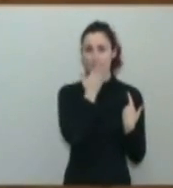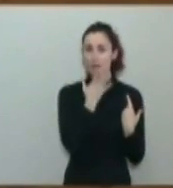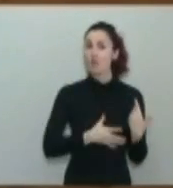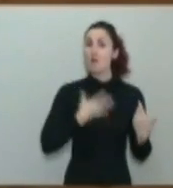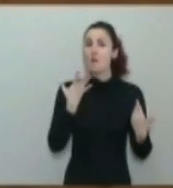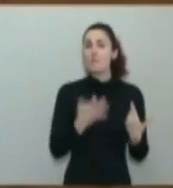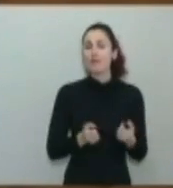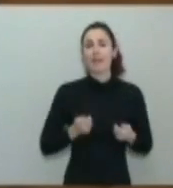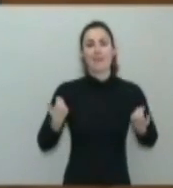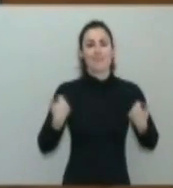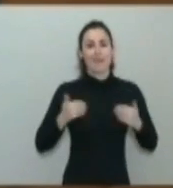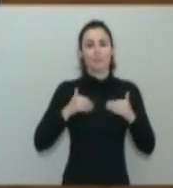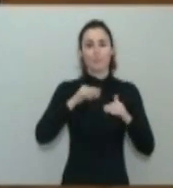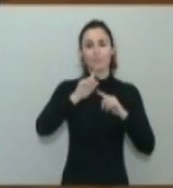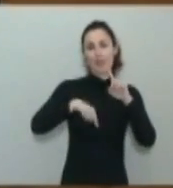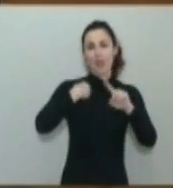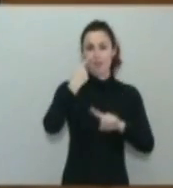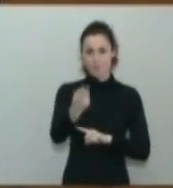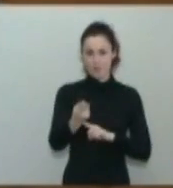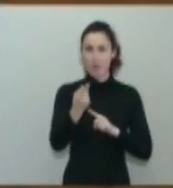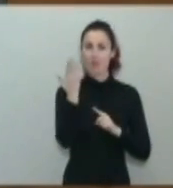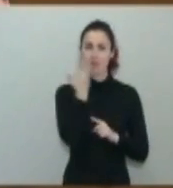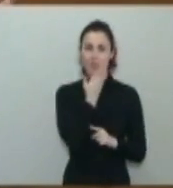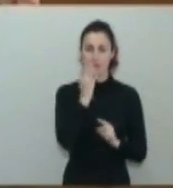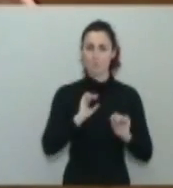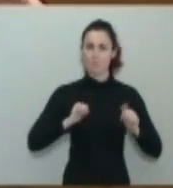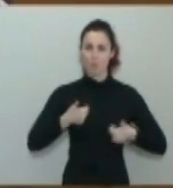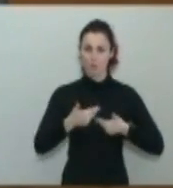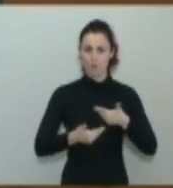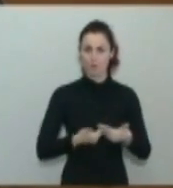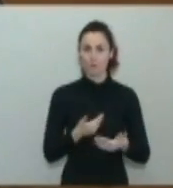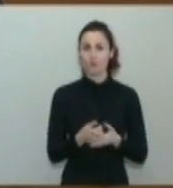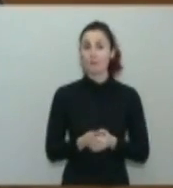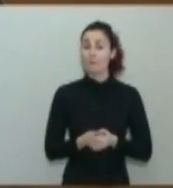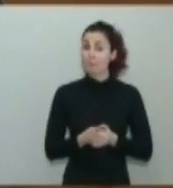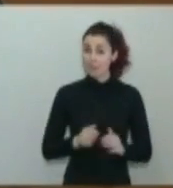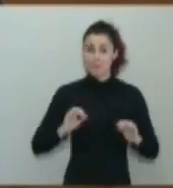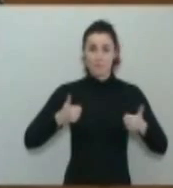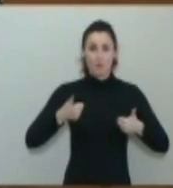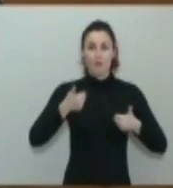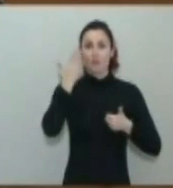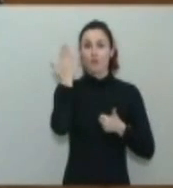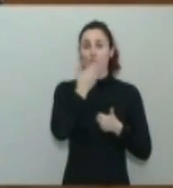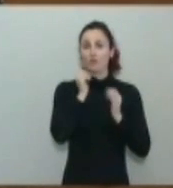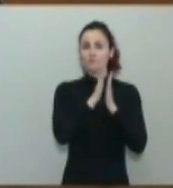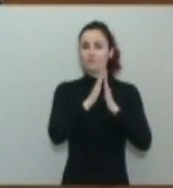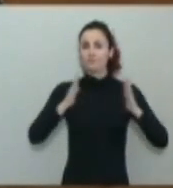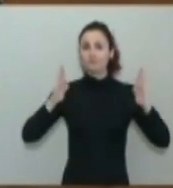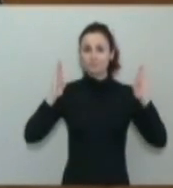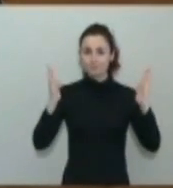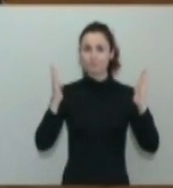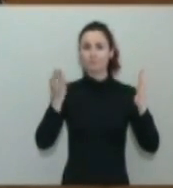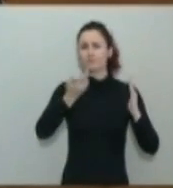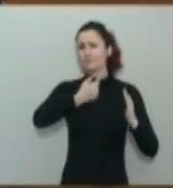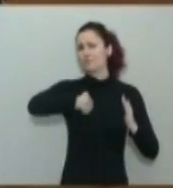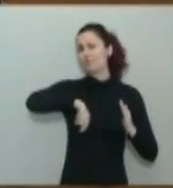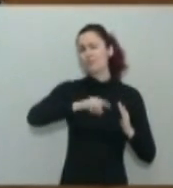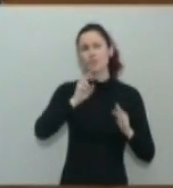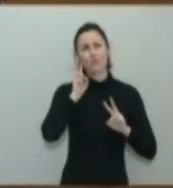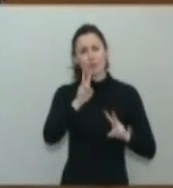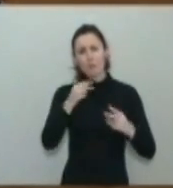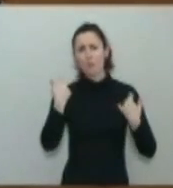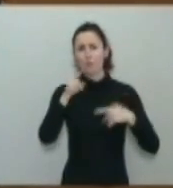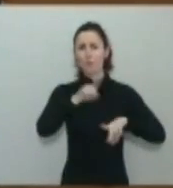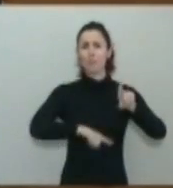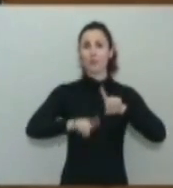dispuestas de manera efectiva cara al próximo curso escolar. Cada inicio del curso escolar nos encontramos con problemas en este sentido y